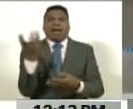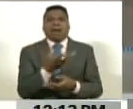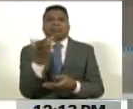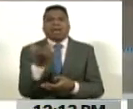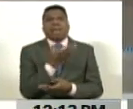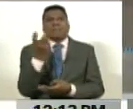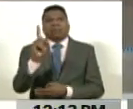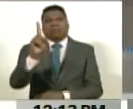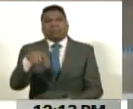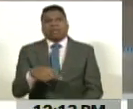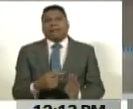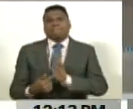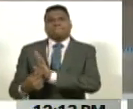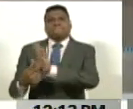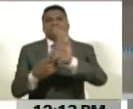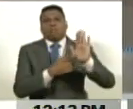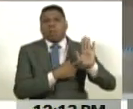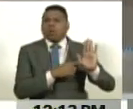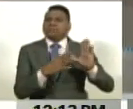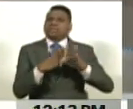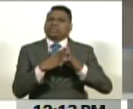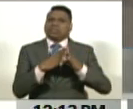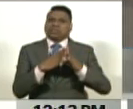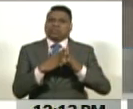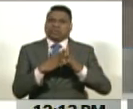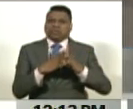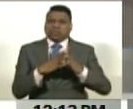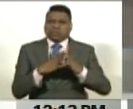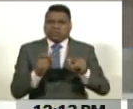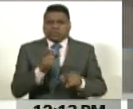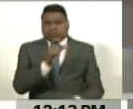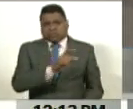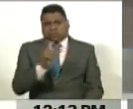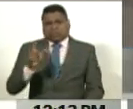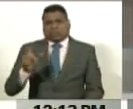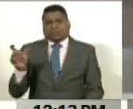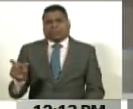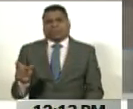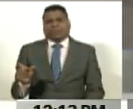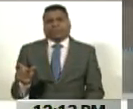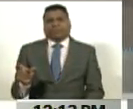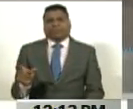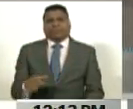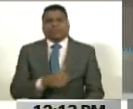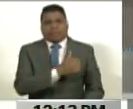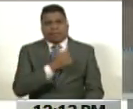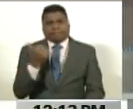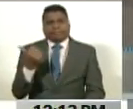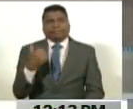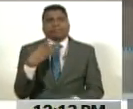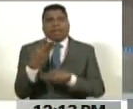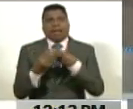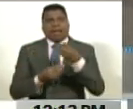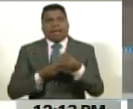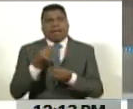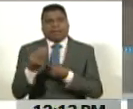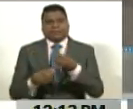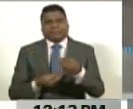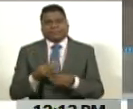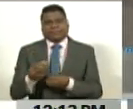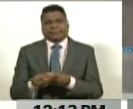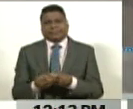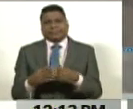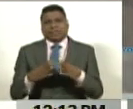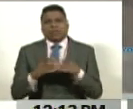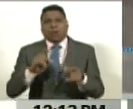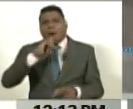también, lo cual demuestra sencillamente la calidad de quienes accionan este tipo de acciones, pero además el tipo